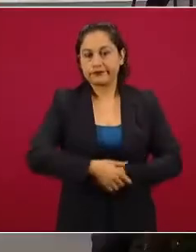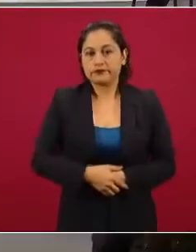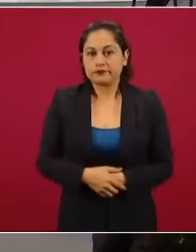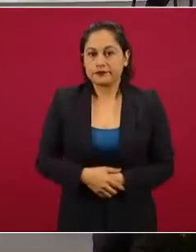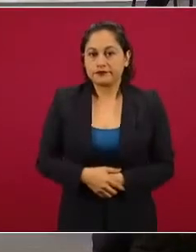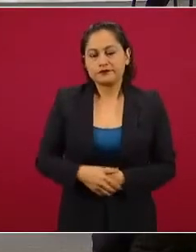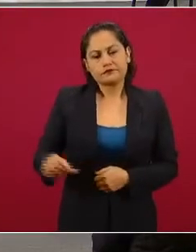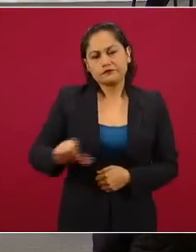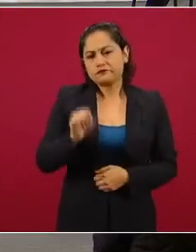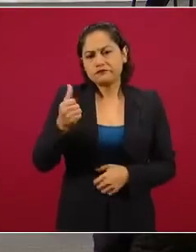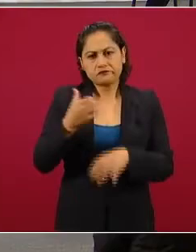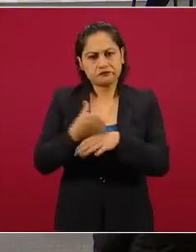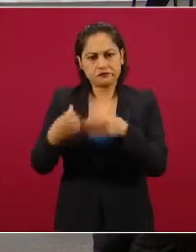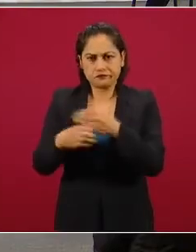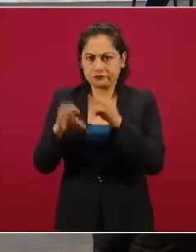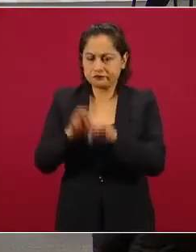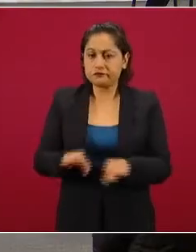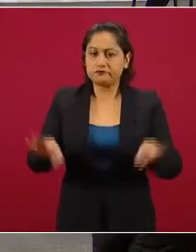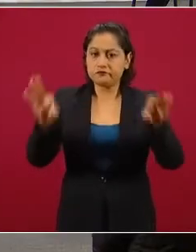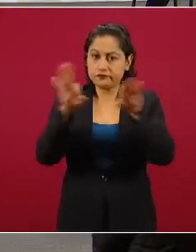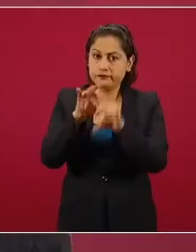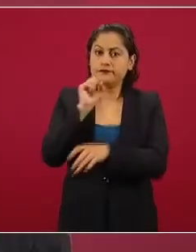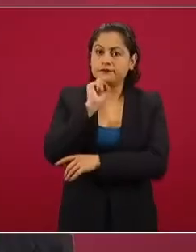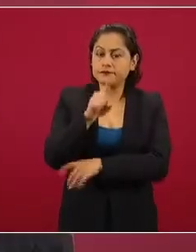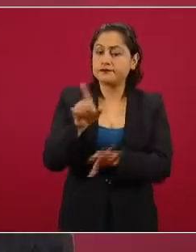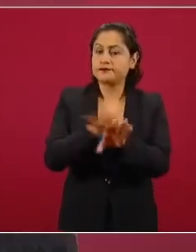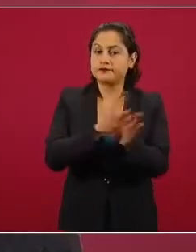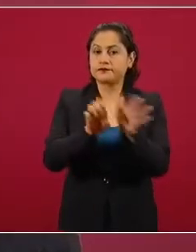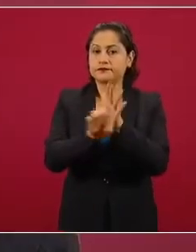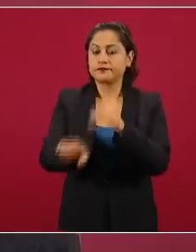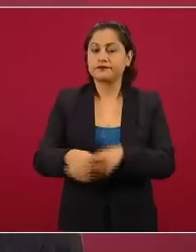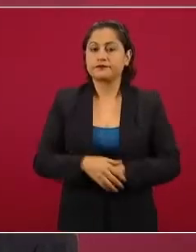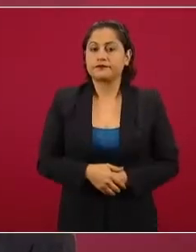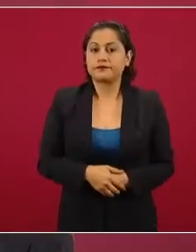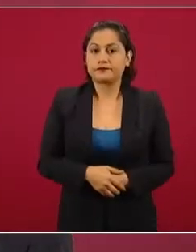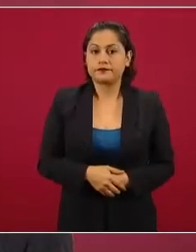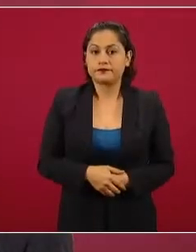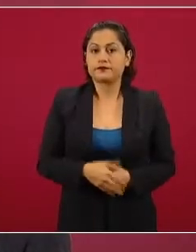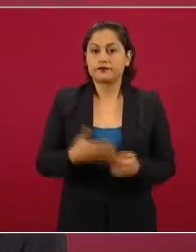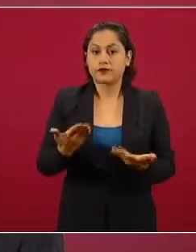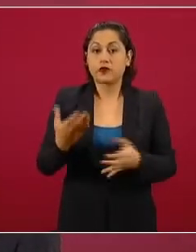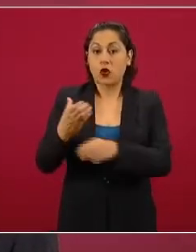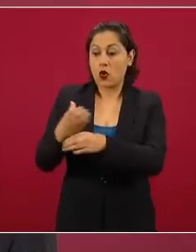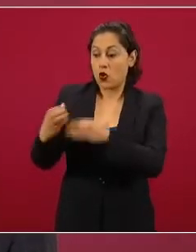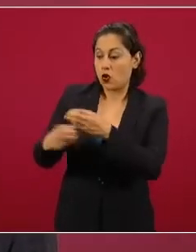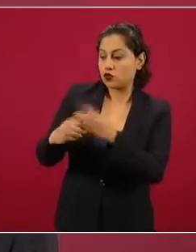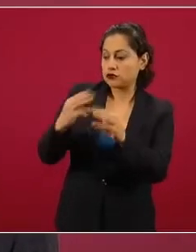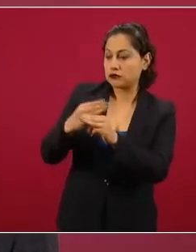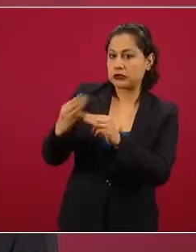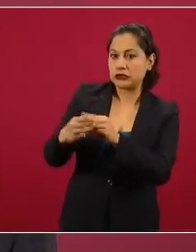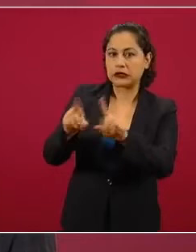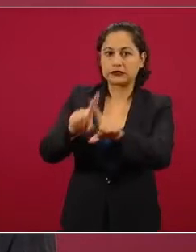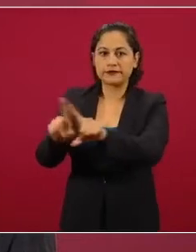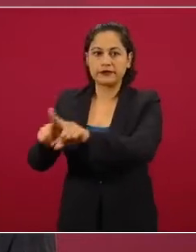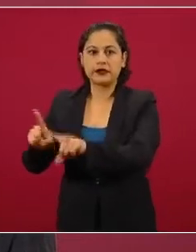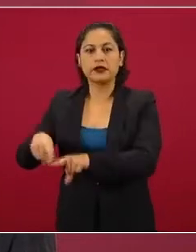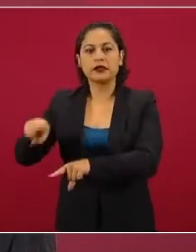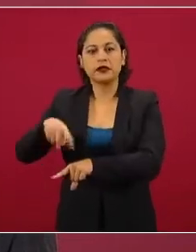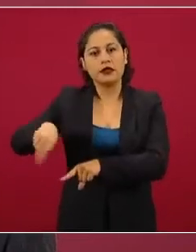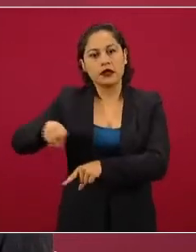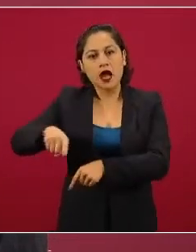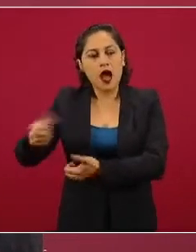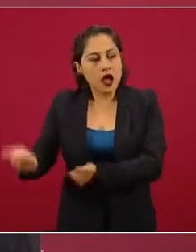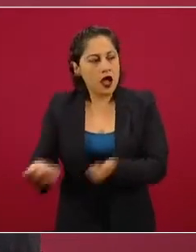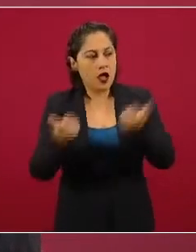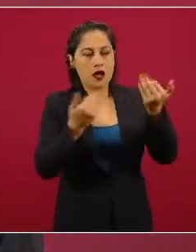elementos muy importantes, pero no menores, incluyen el tema de los insumos que pudieran estarse necesitando a lo largo del